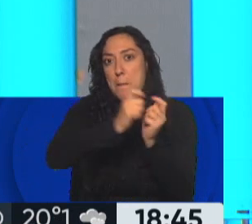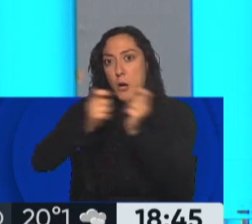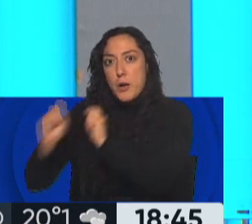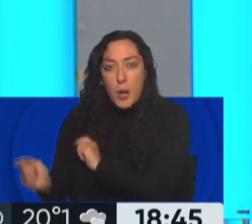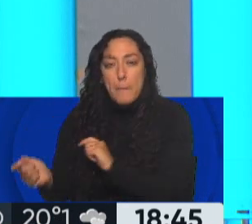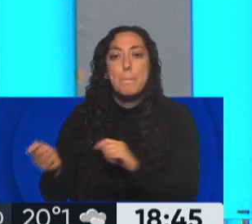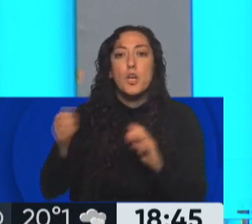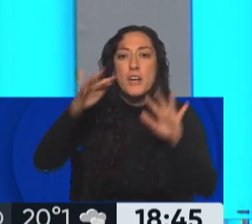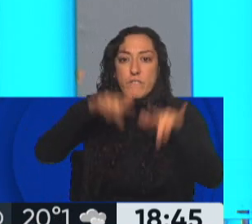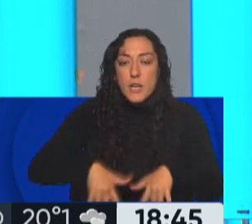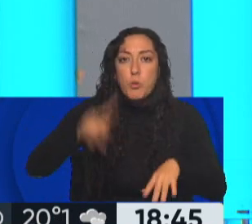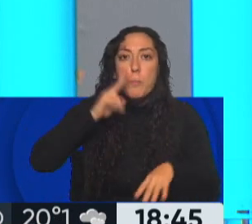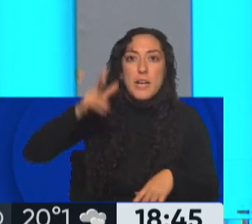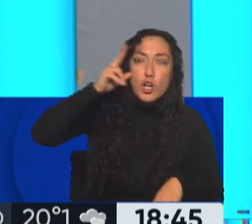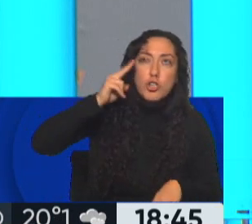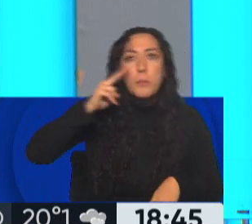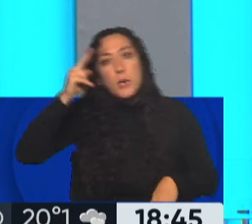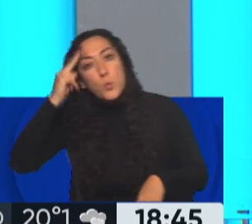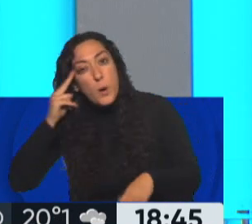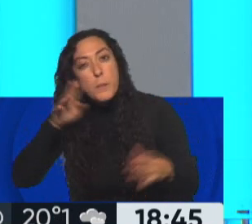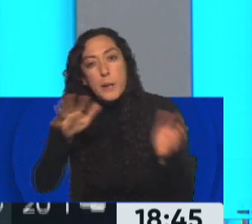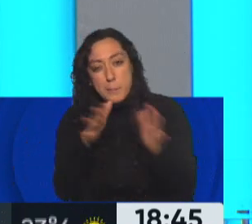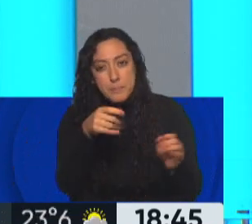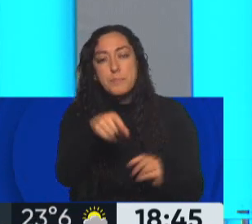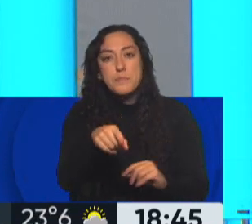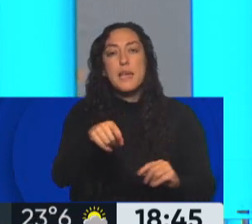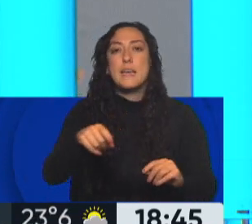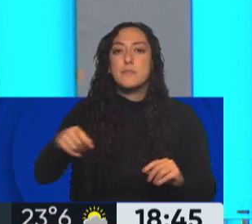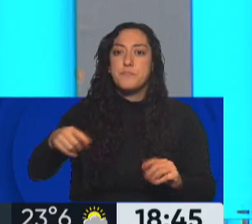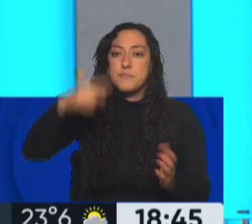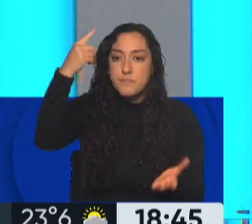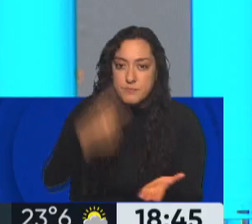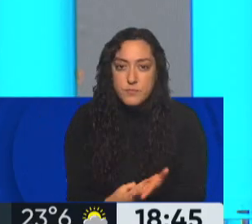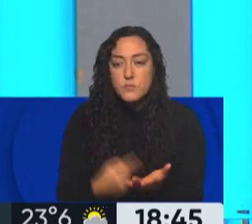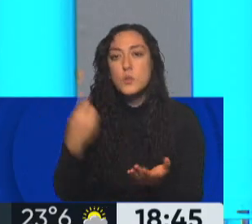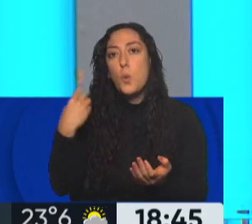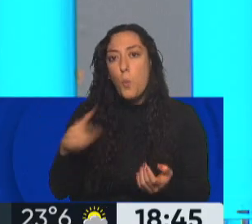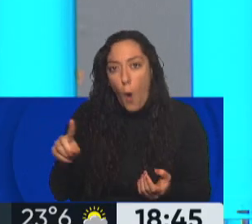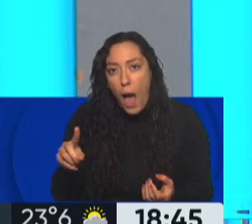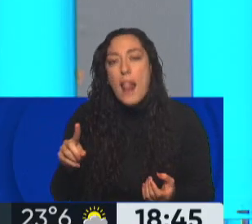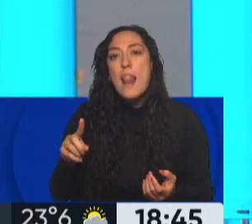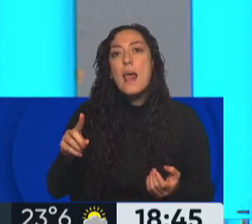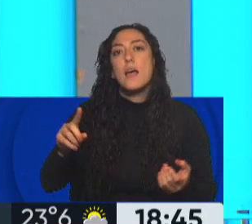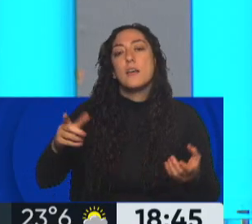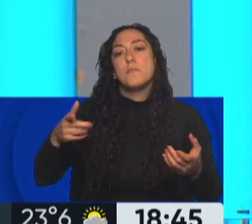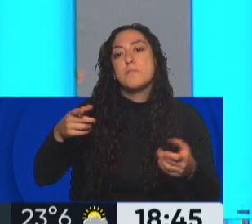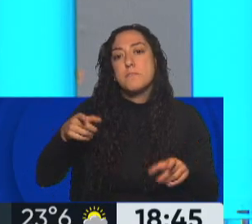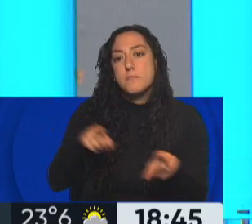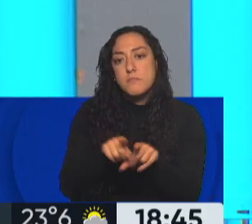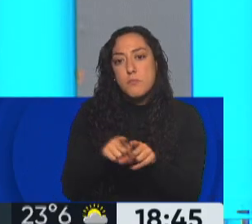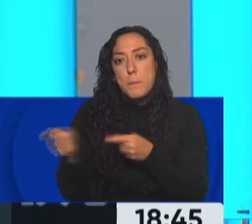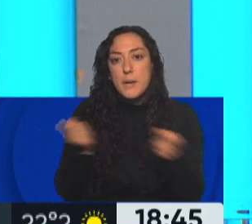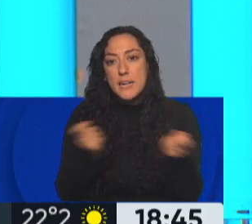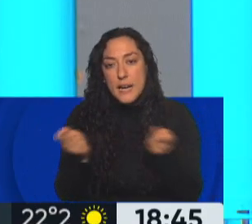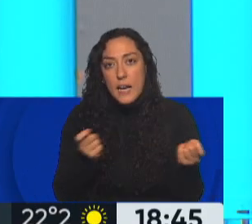del referéndum de 2008-2009, lo que se establece o lo que continúa, digamos, bajo el reino tiene que ver con